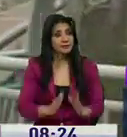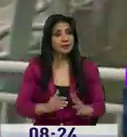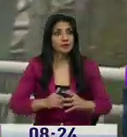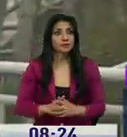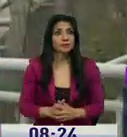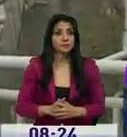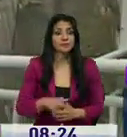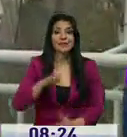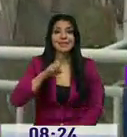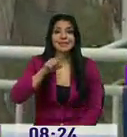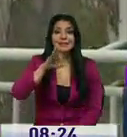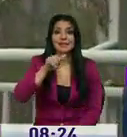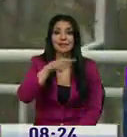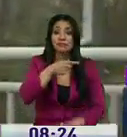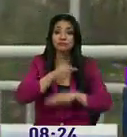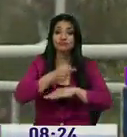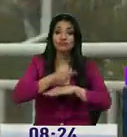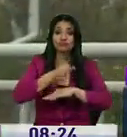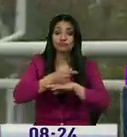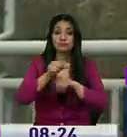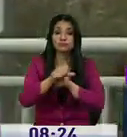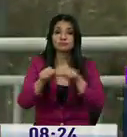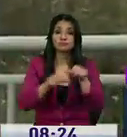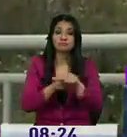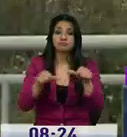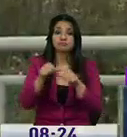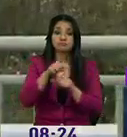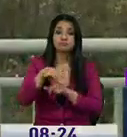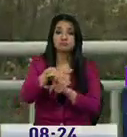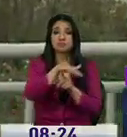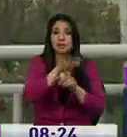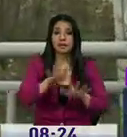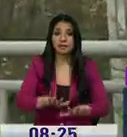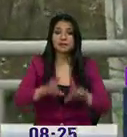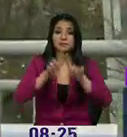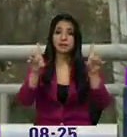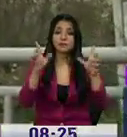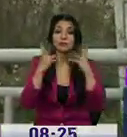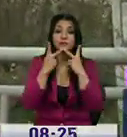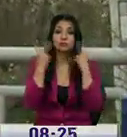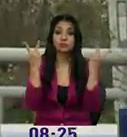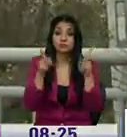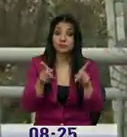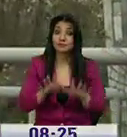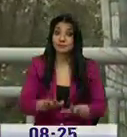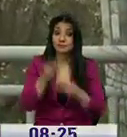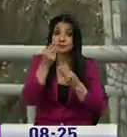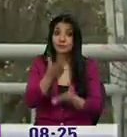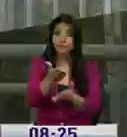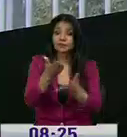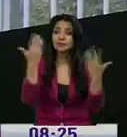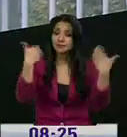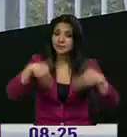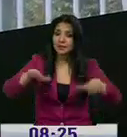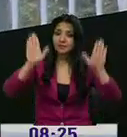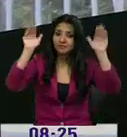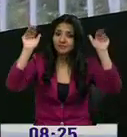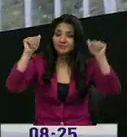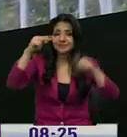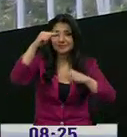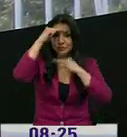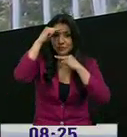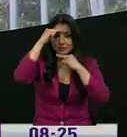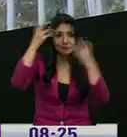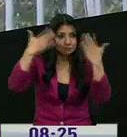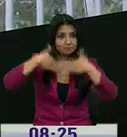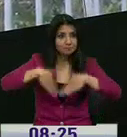Esteban Moscoso. Él es gerente de la Administración de Parques de la EMOB. Así que con esto, amigos televidentes, yo me despido. A disfrutar de estos murales,